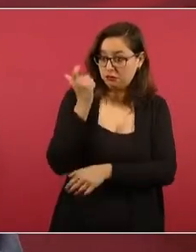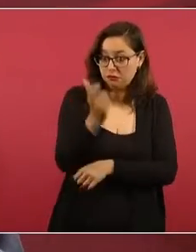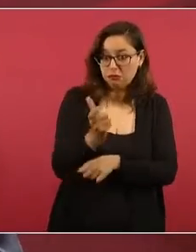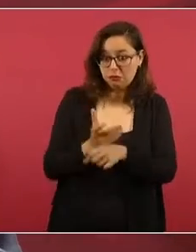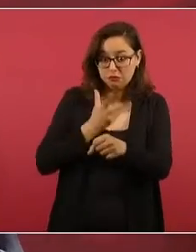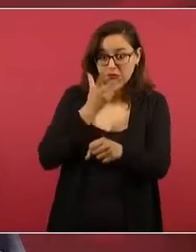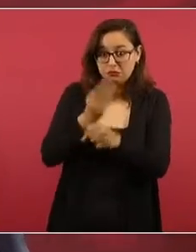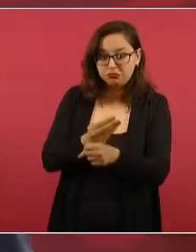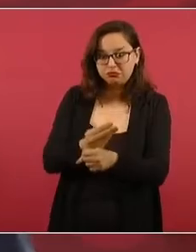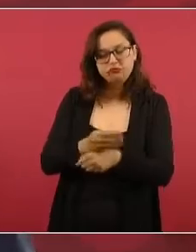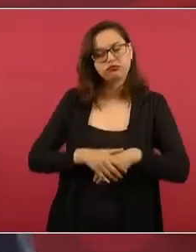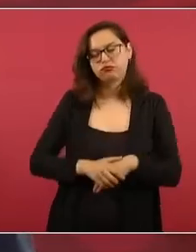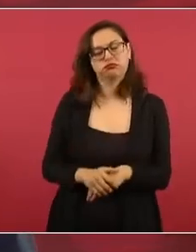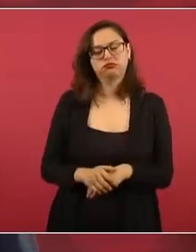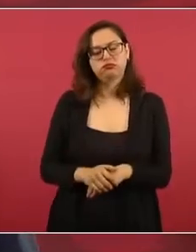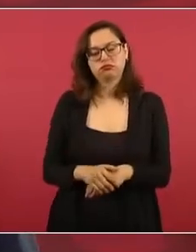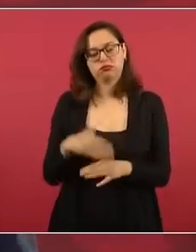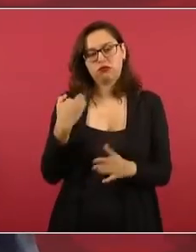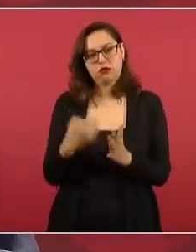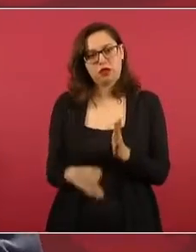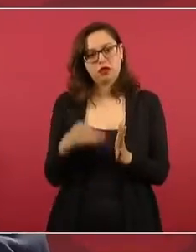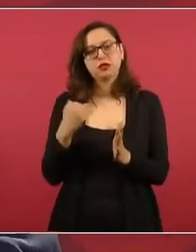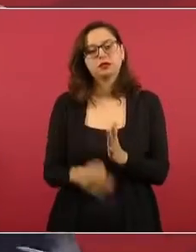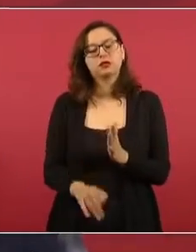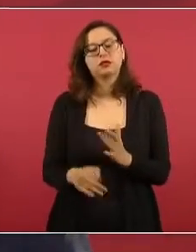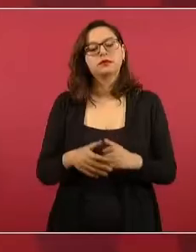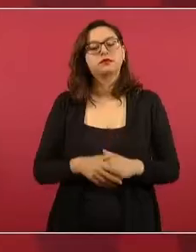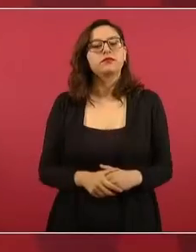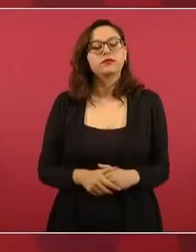A lo mejor eso fue lo que